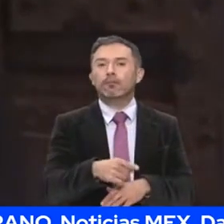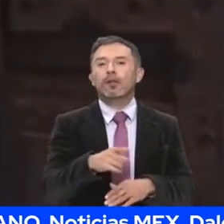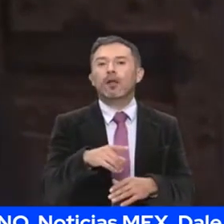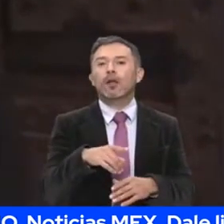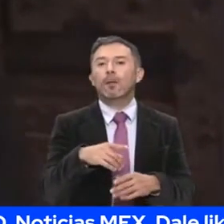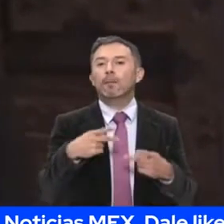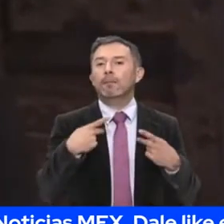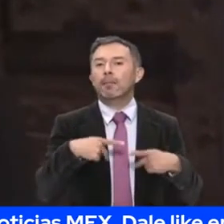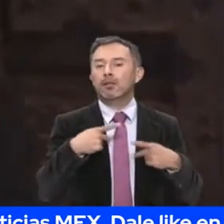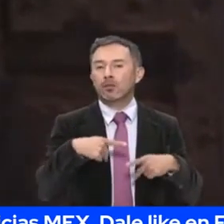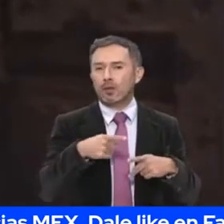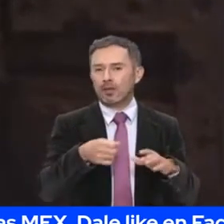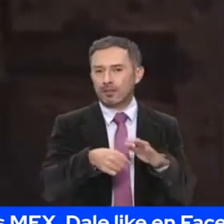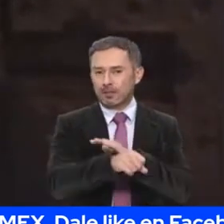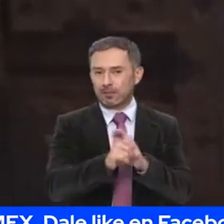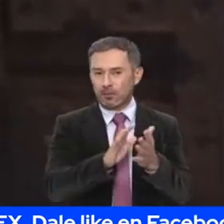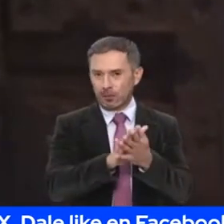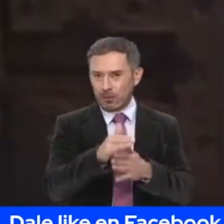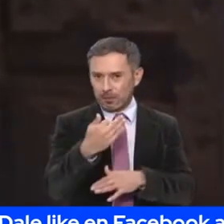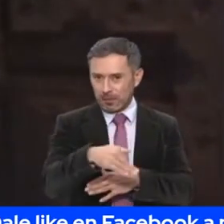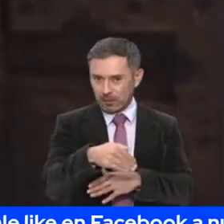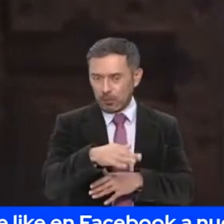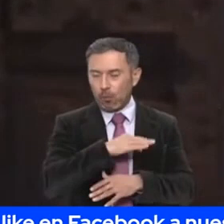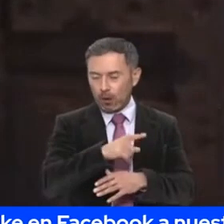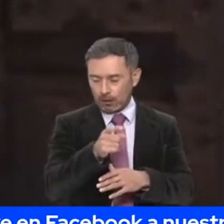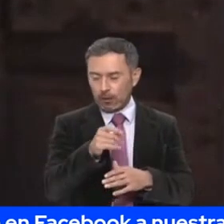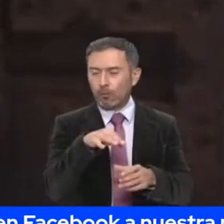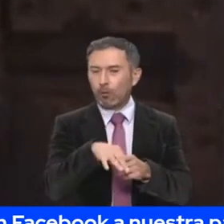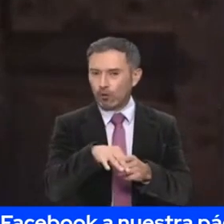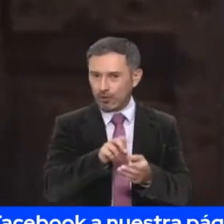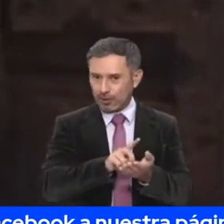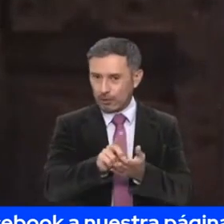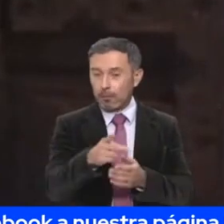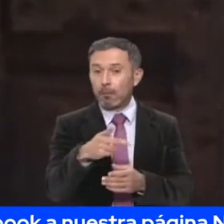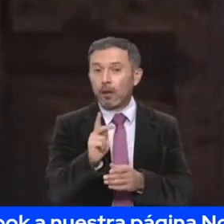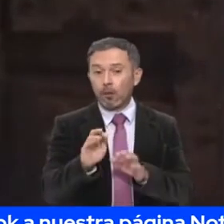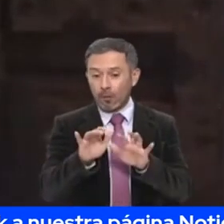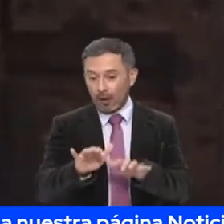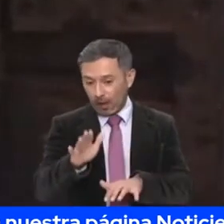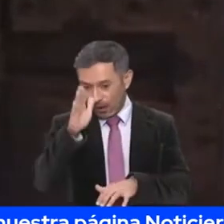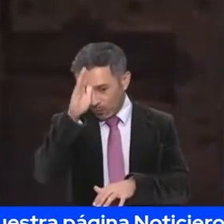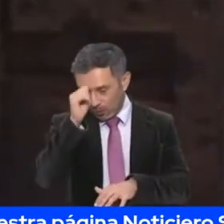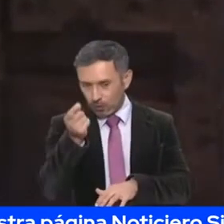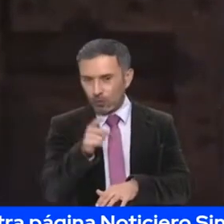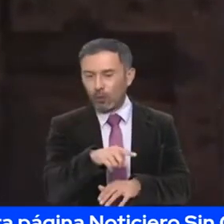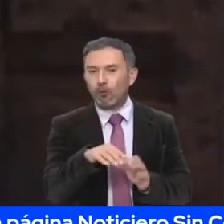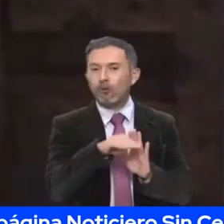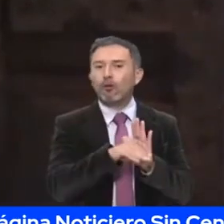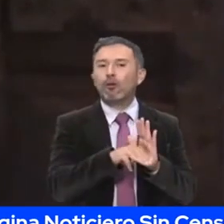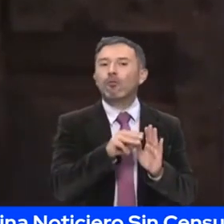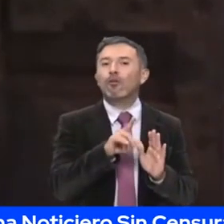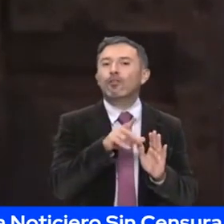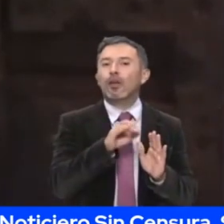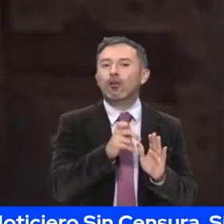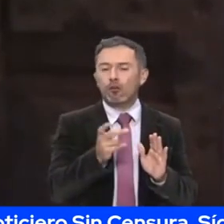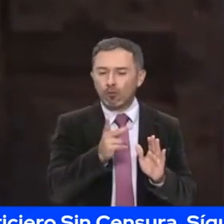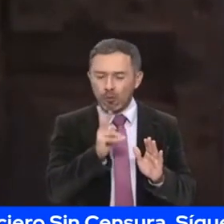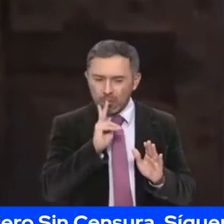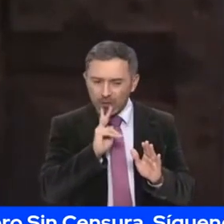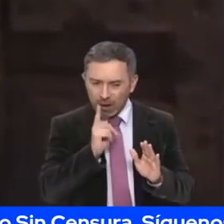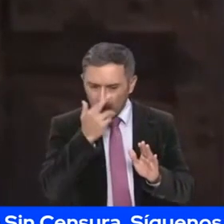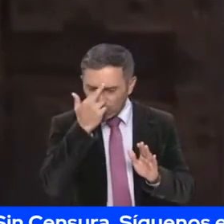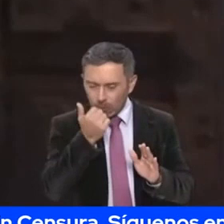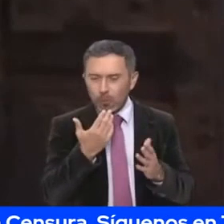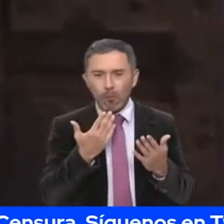voto de las personas en prisión preventiva. Sin embargo, tanto en el acuerdo como en el modelo de operación carece de argumentos sólidos que amparan